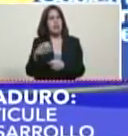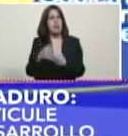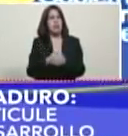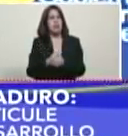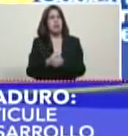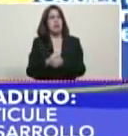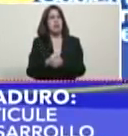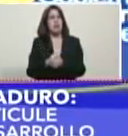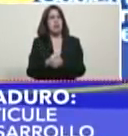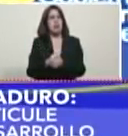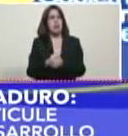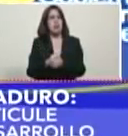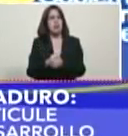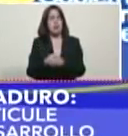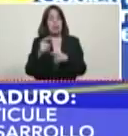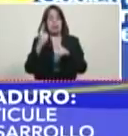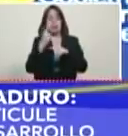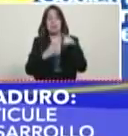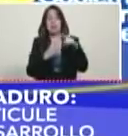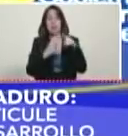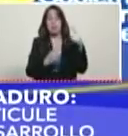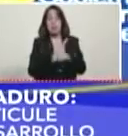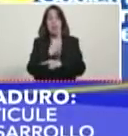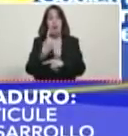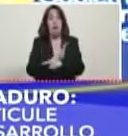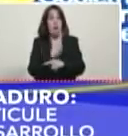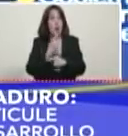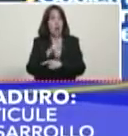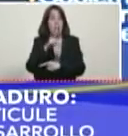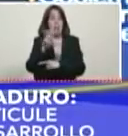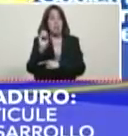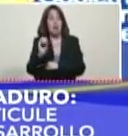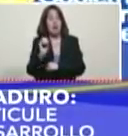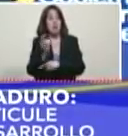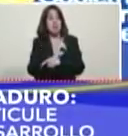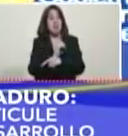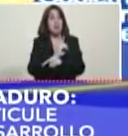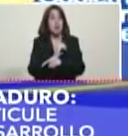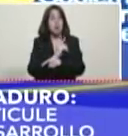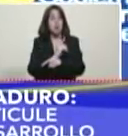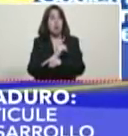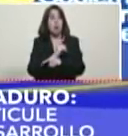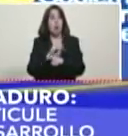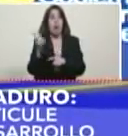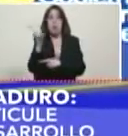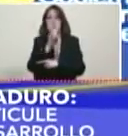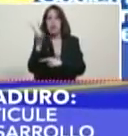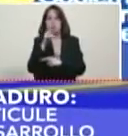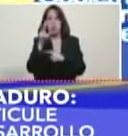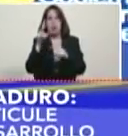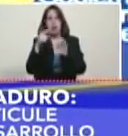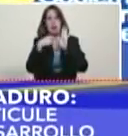CNN, media hora de su noticiero, le dedica 20 minutos a Venezuela y a Maduro.